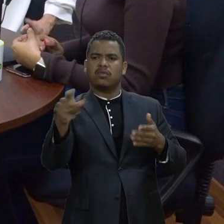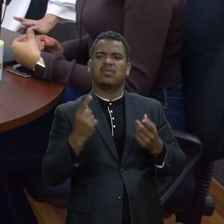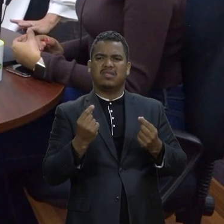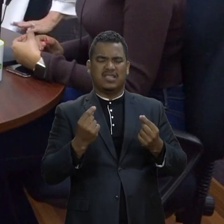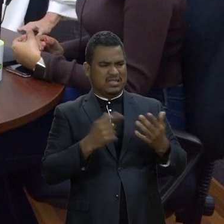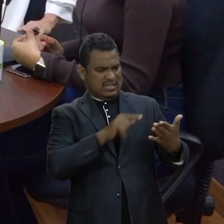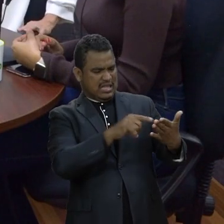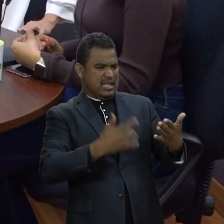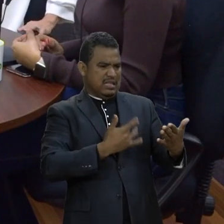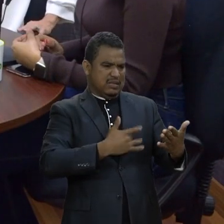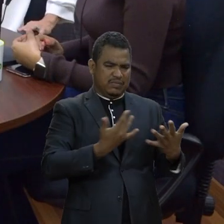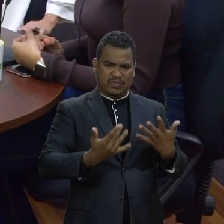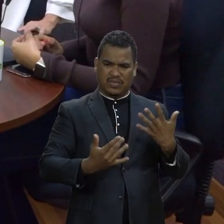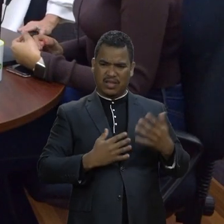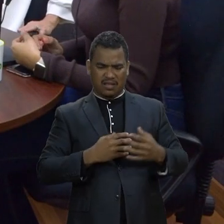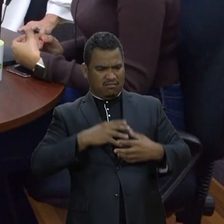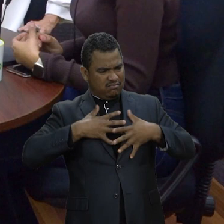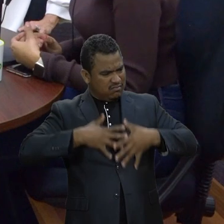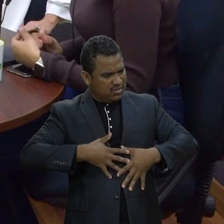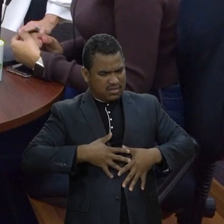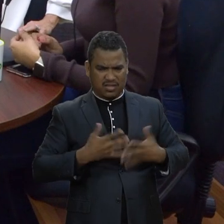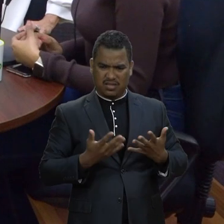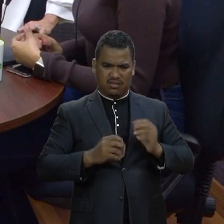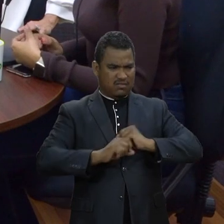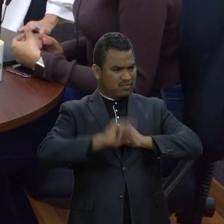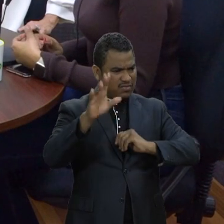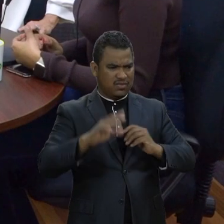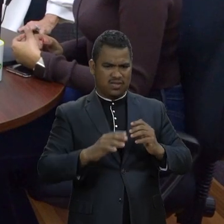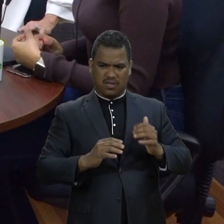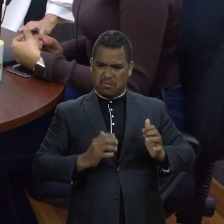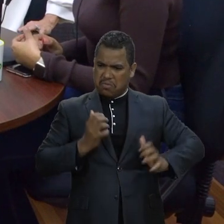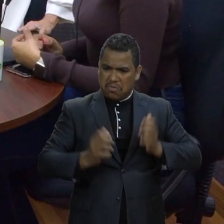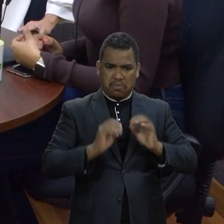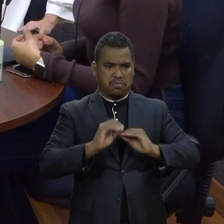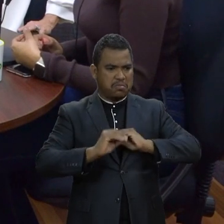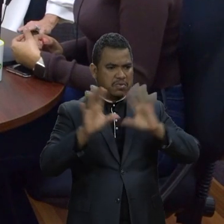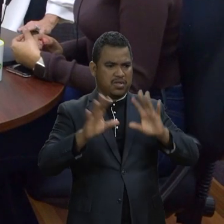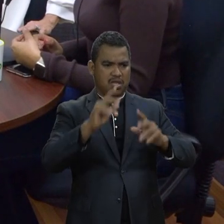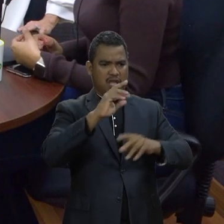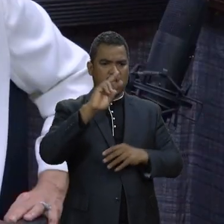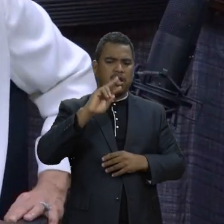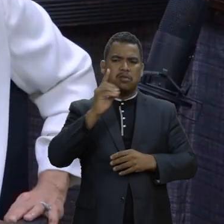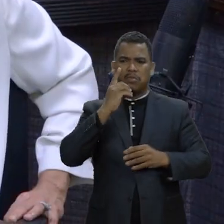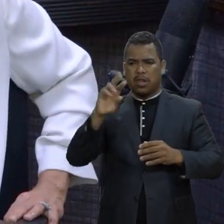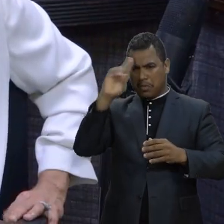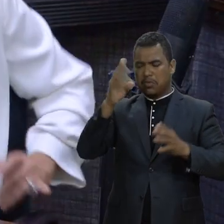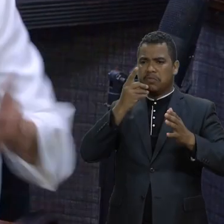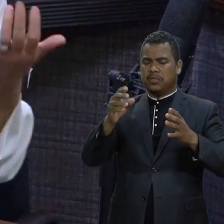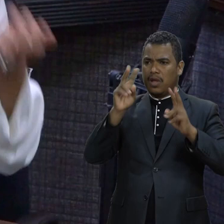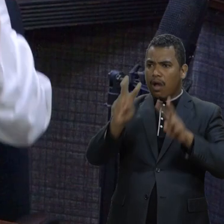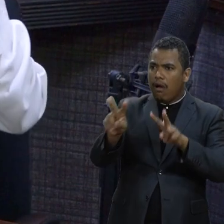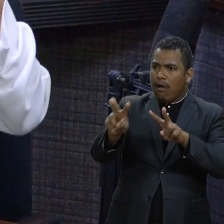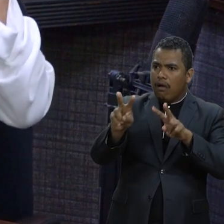sensibilidad? Sí, muchos. ¿Y te ha puesto a ver la vida de otra perspectiva? Sí, claro. Yo pienso